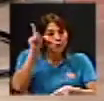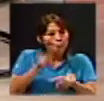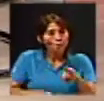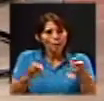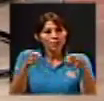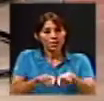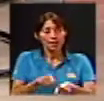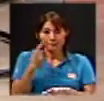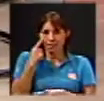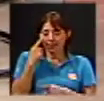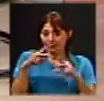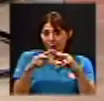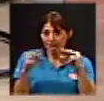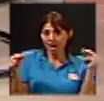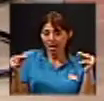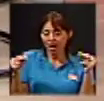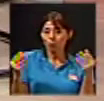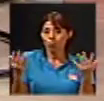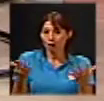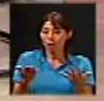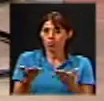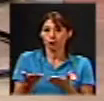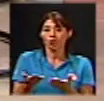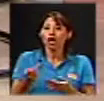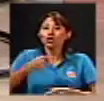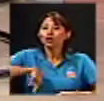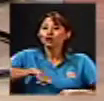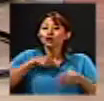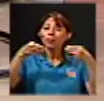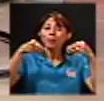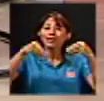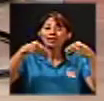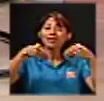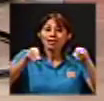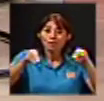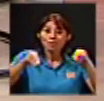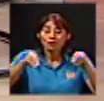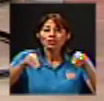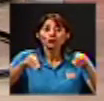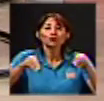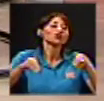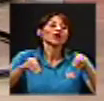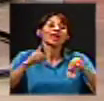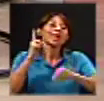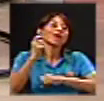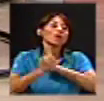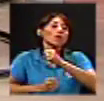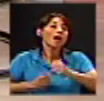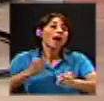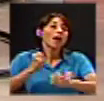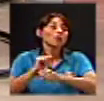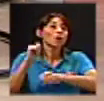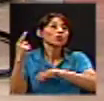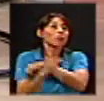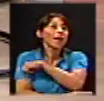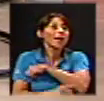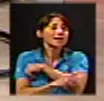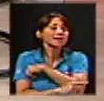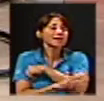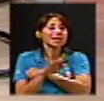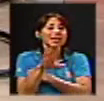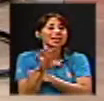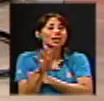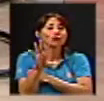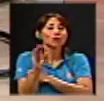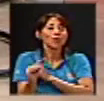Nicaragua, nosotros exportamos más de 550 millones al año. 550 millones de dólares